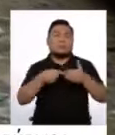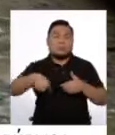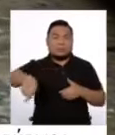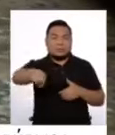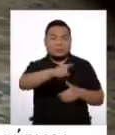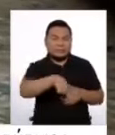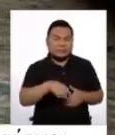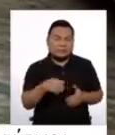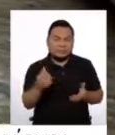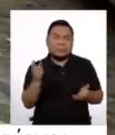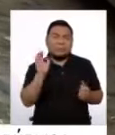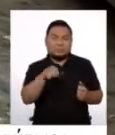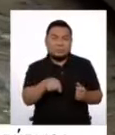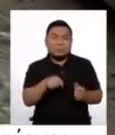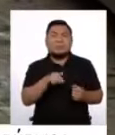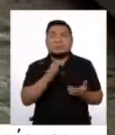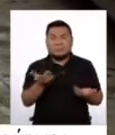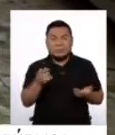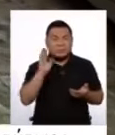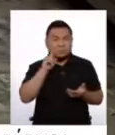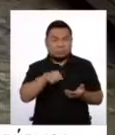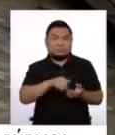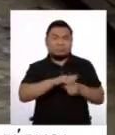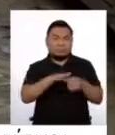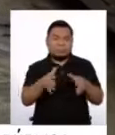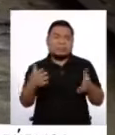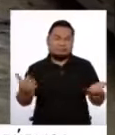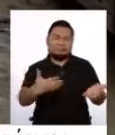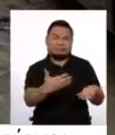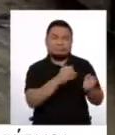dichos residuos y a desinfectar el área.